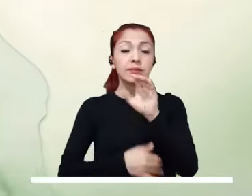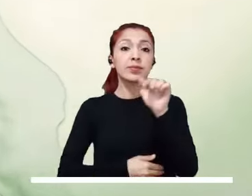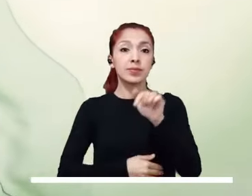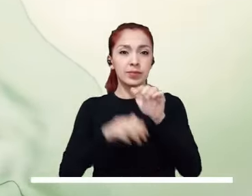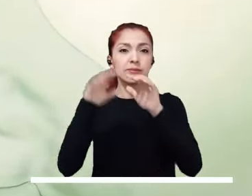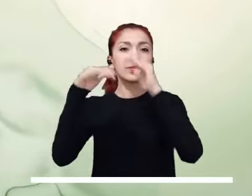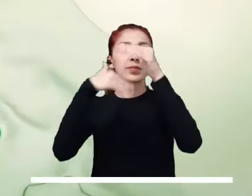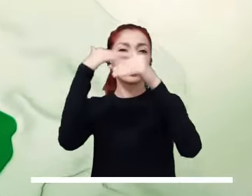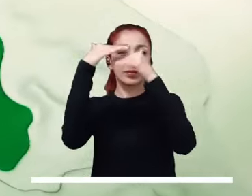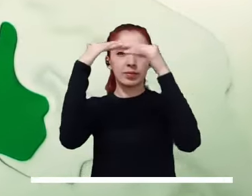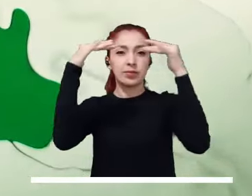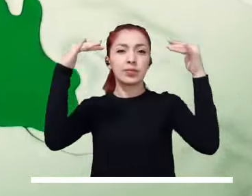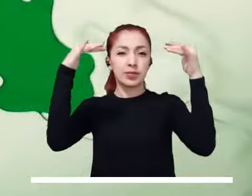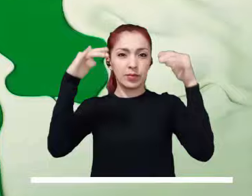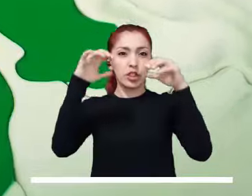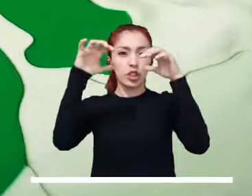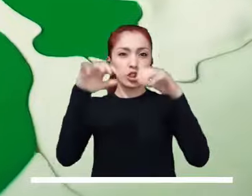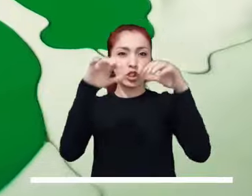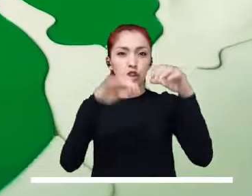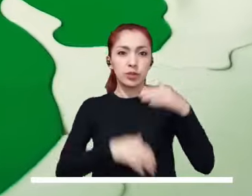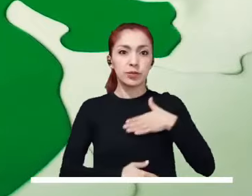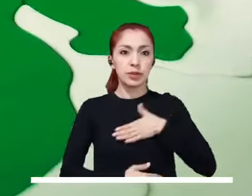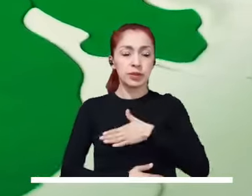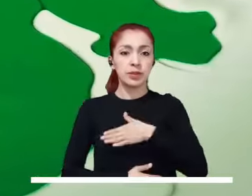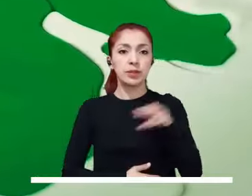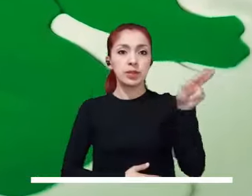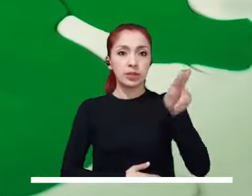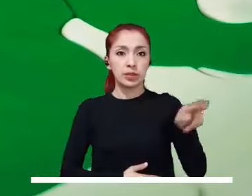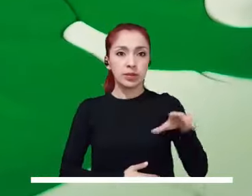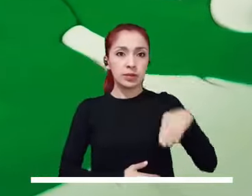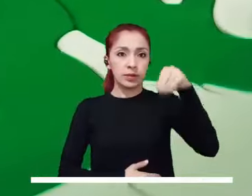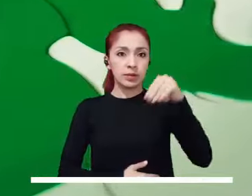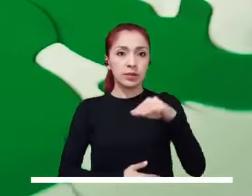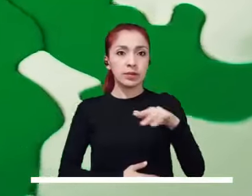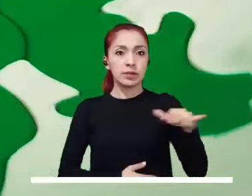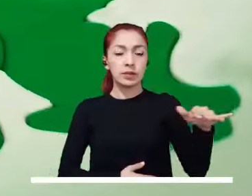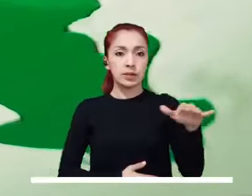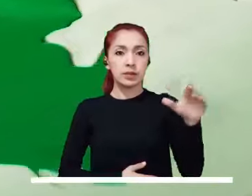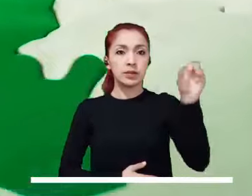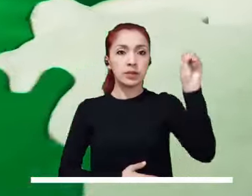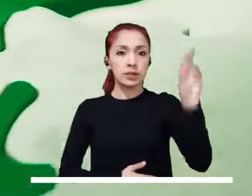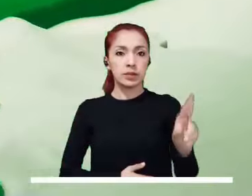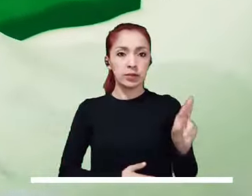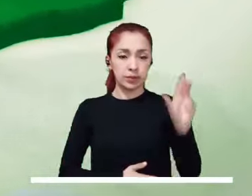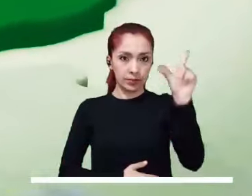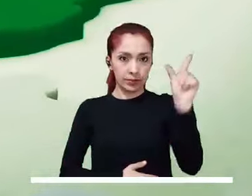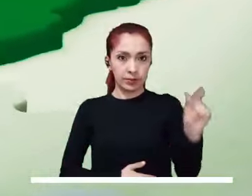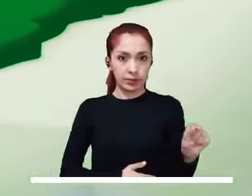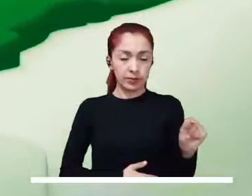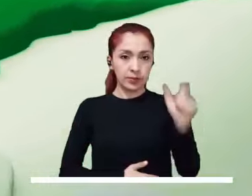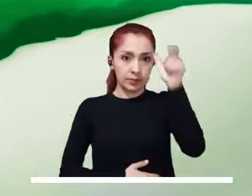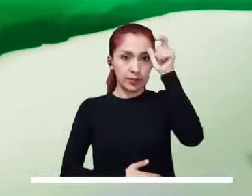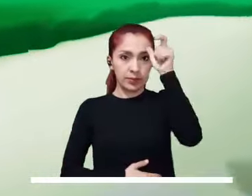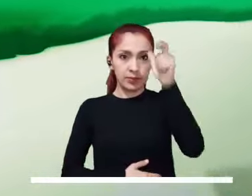se espera cielo nublado con lluvias en Bolívar, Sucre, Magdalena, sur del Cesar y